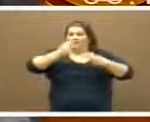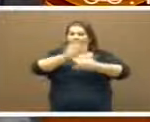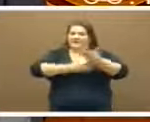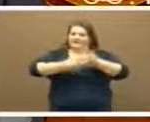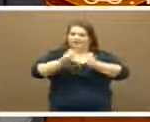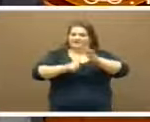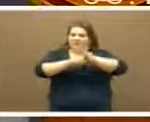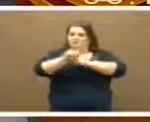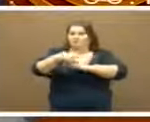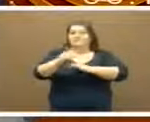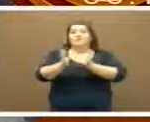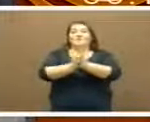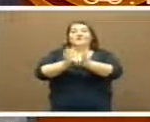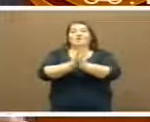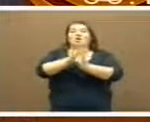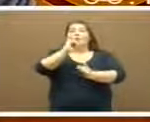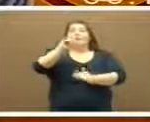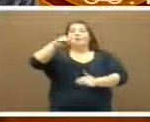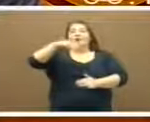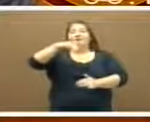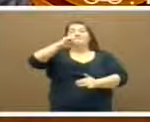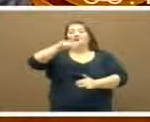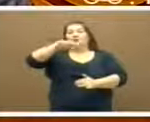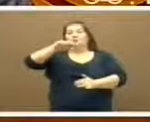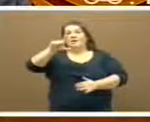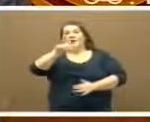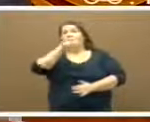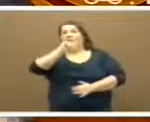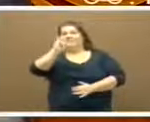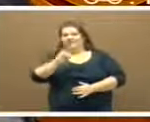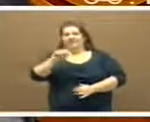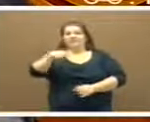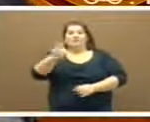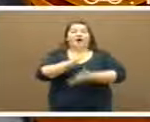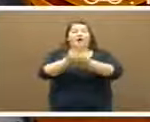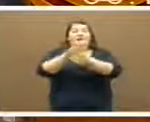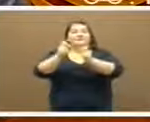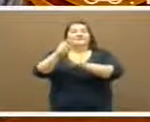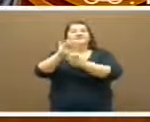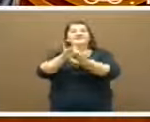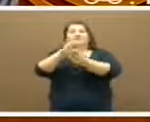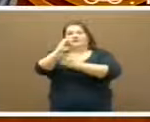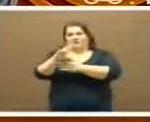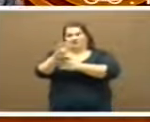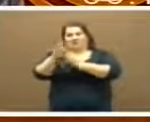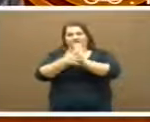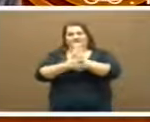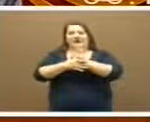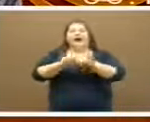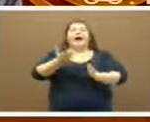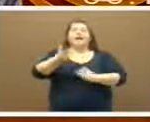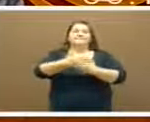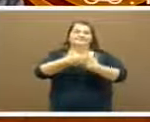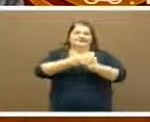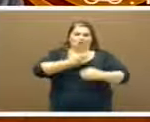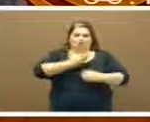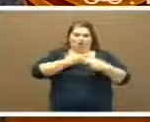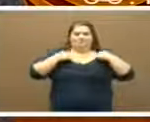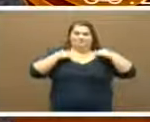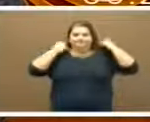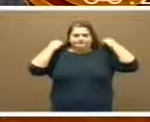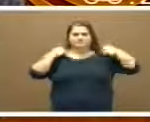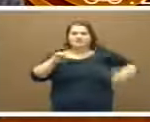Después saldrá mi compañero Juan Manuel Hernández para hablar de lo relativo al Servicio 05, que trata de Administración Local. La primera de las